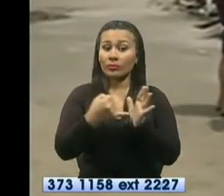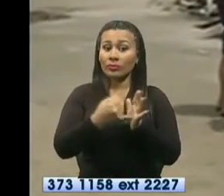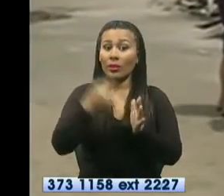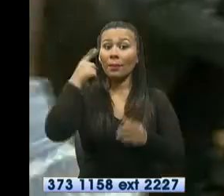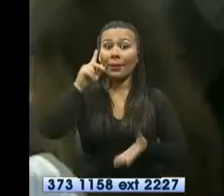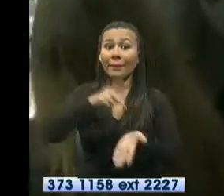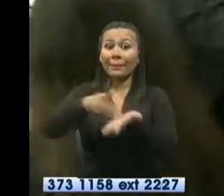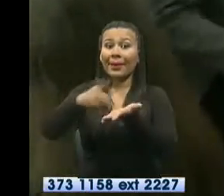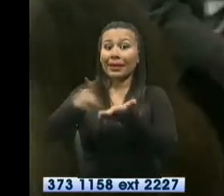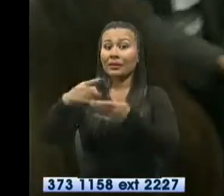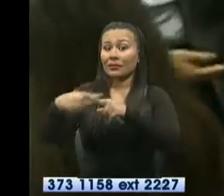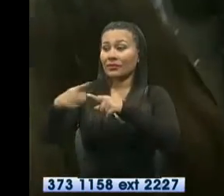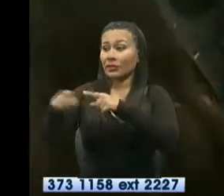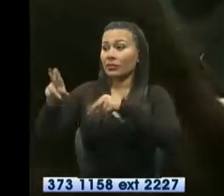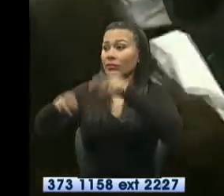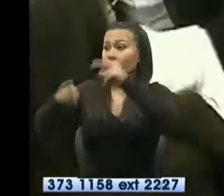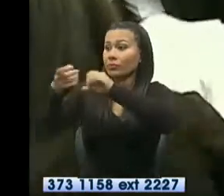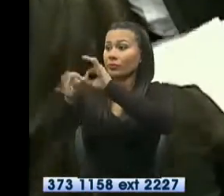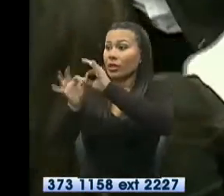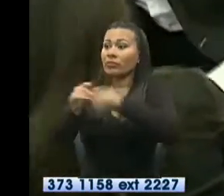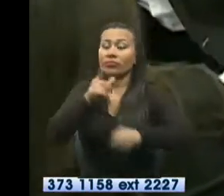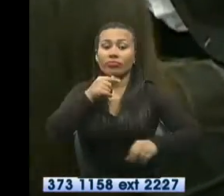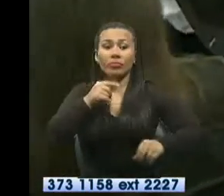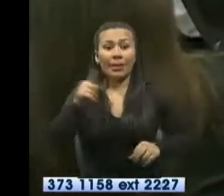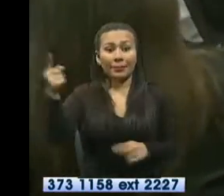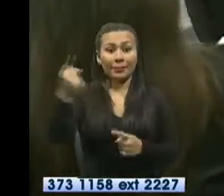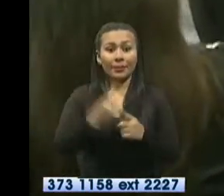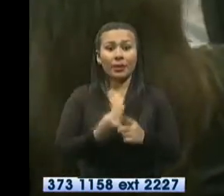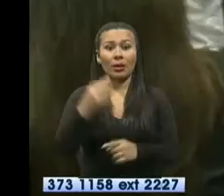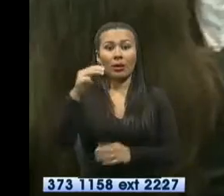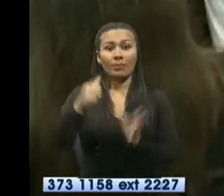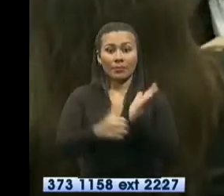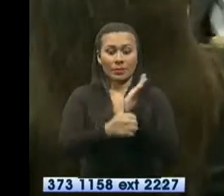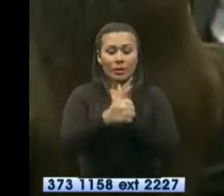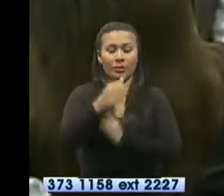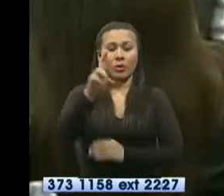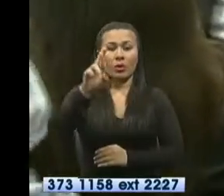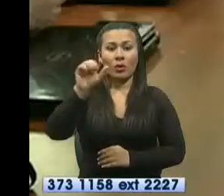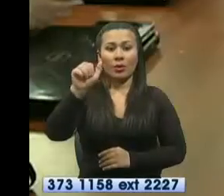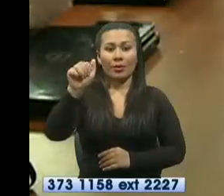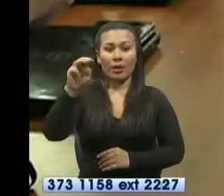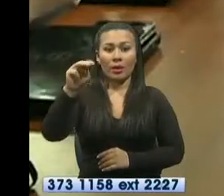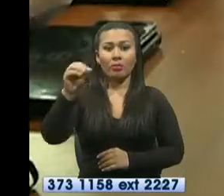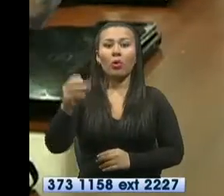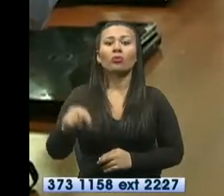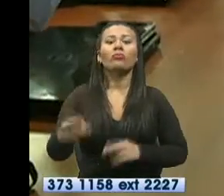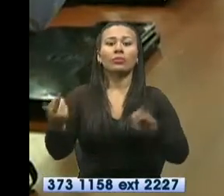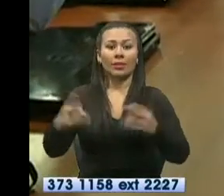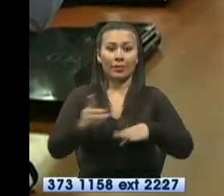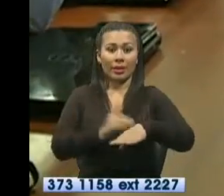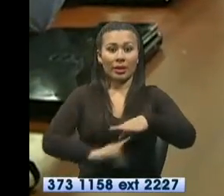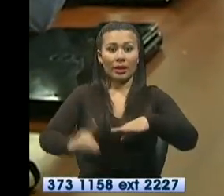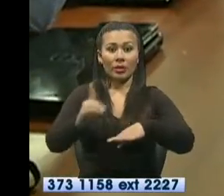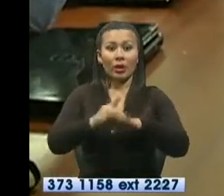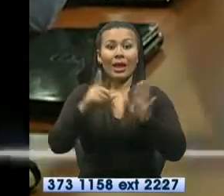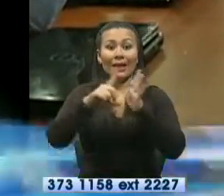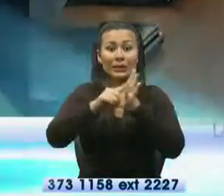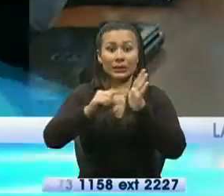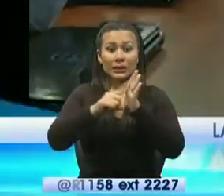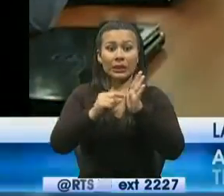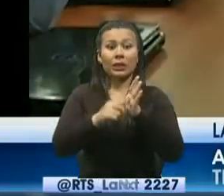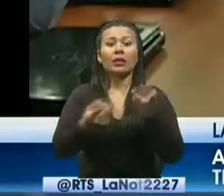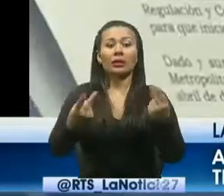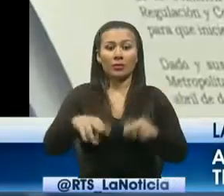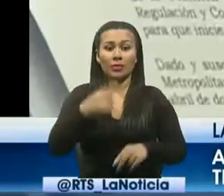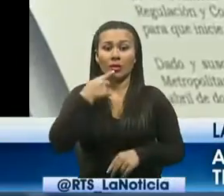poblaciones afectadas. A la comisión llegaron el ministro de la Política Económica y el director del SRI. Los funcionarios aseguran que con la aplicación